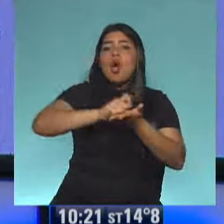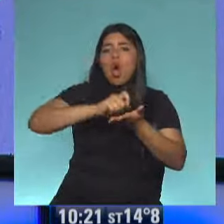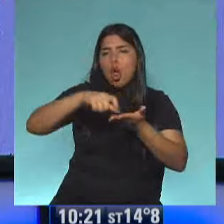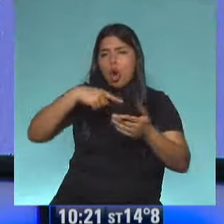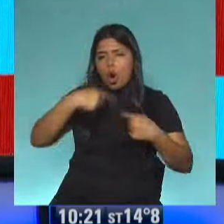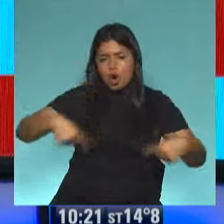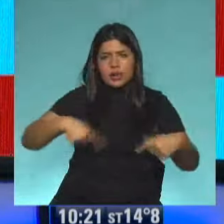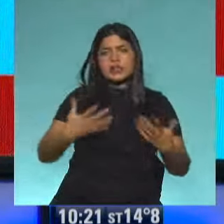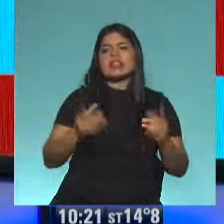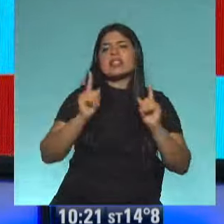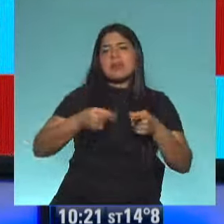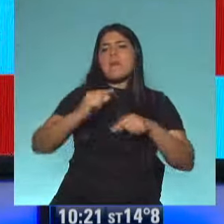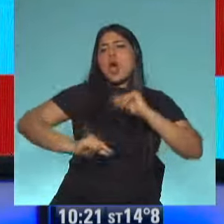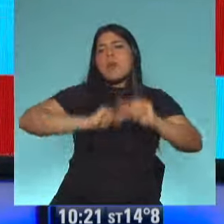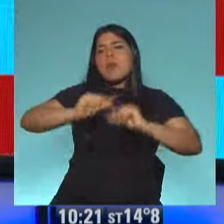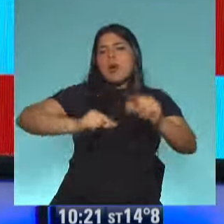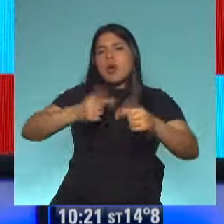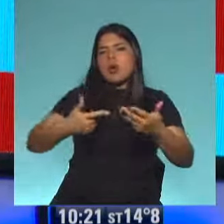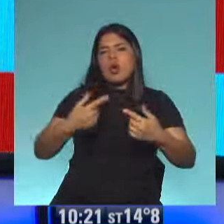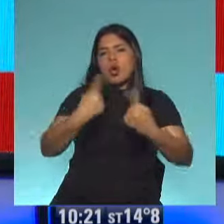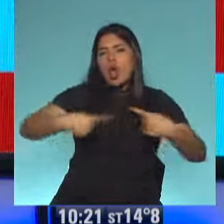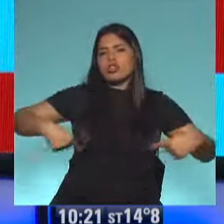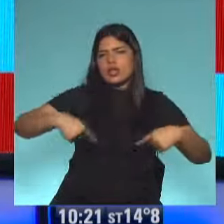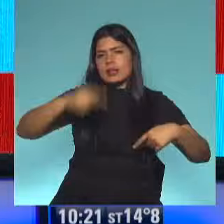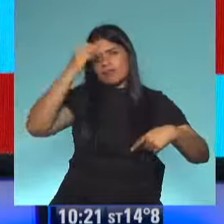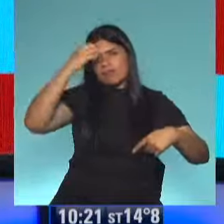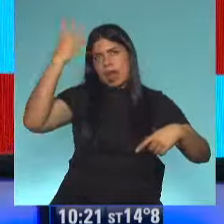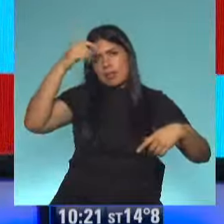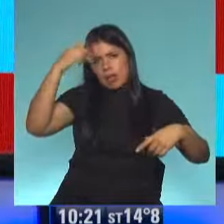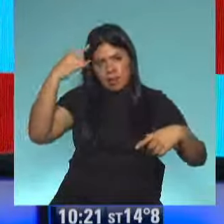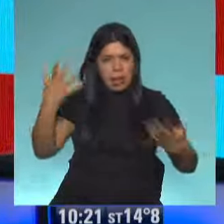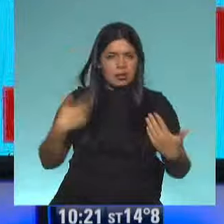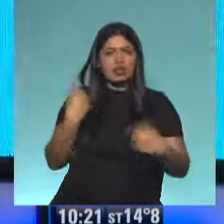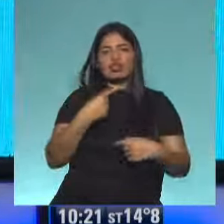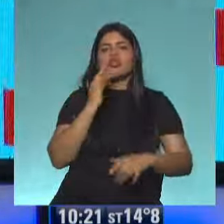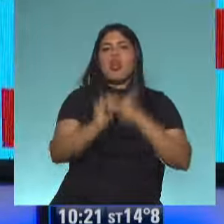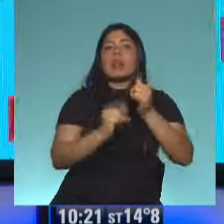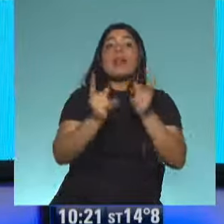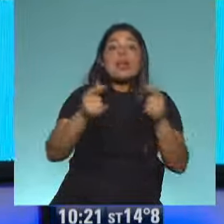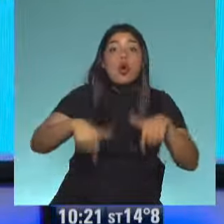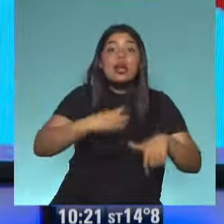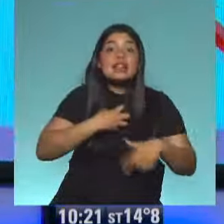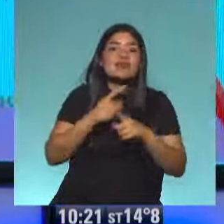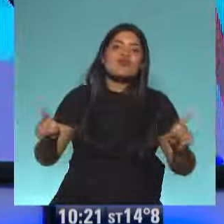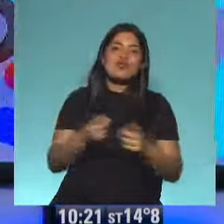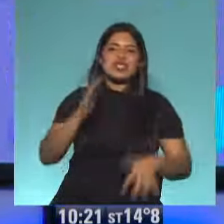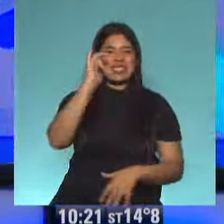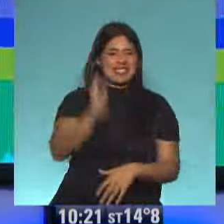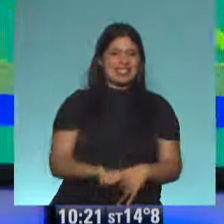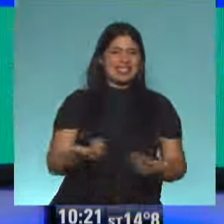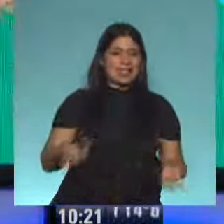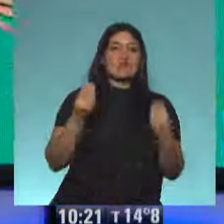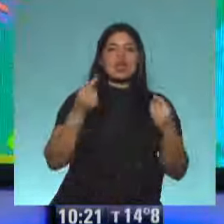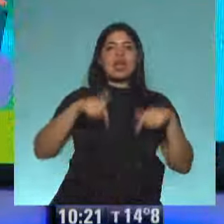agregando después les contamos. Así perfecto. Que si tienen ganas, juntan todos esos materiales. Y también hoy viene el profe Mauro. Viene el profe Mauro porque tenemos que preparar